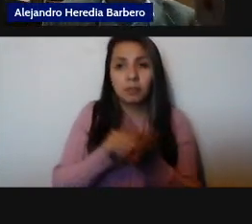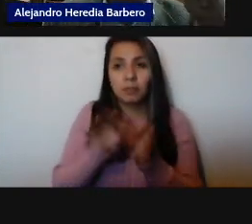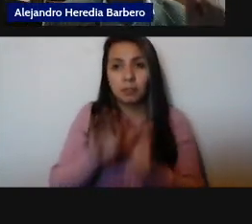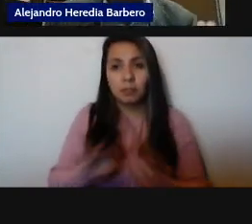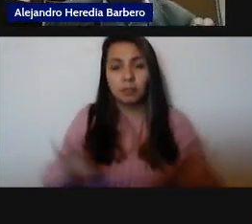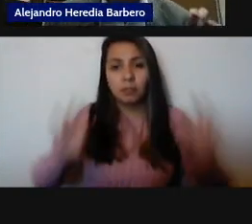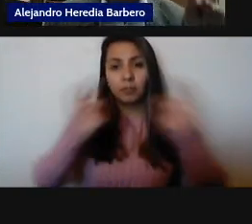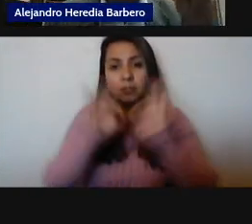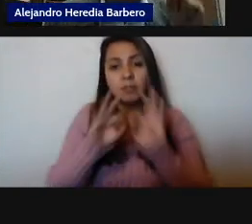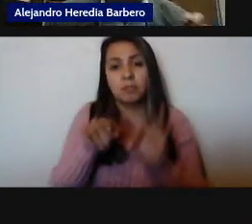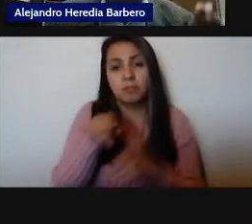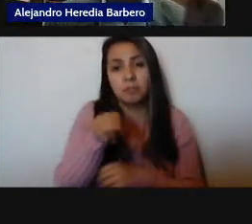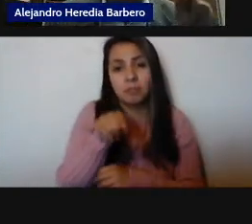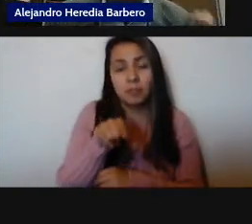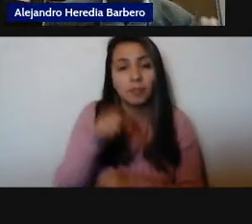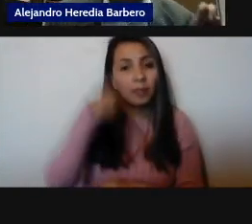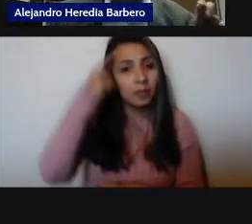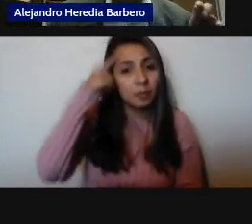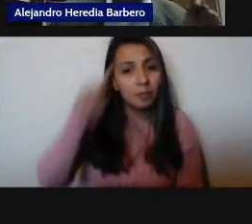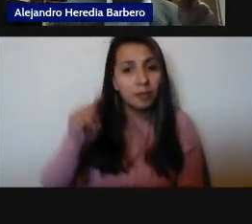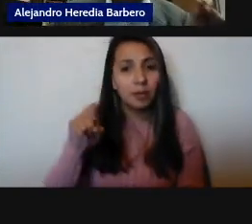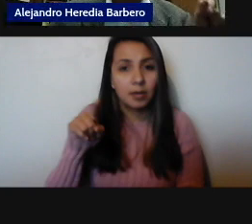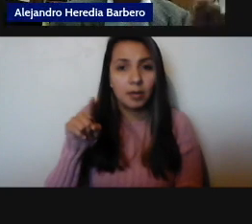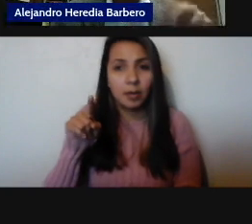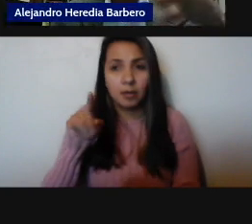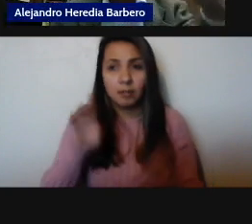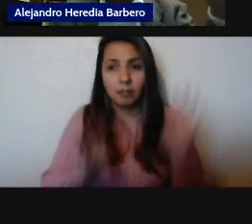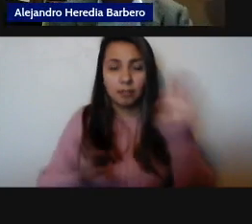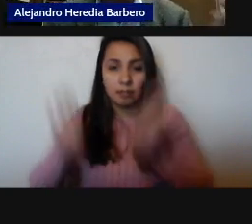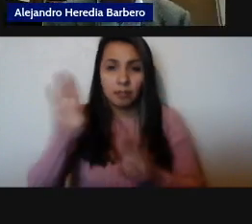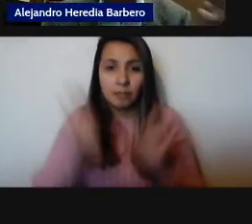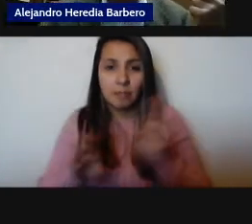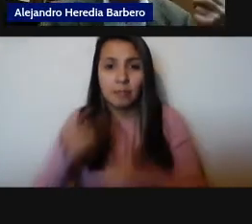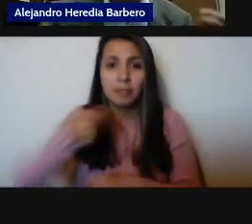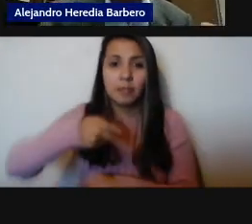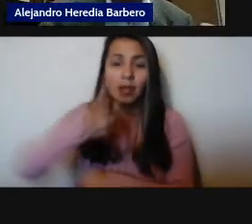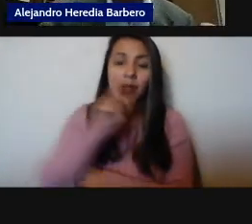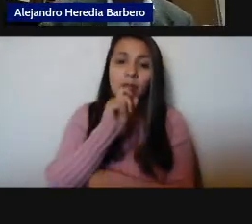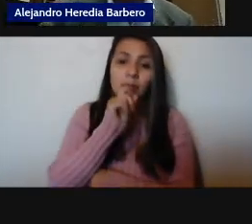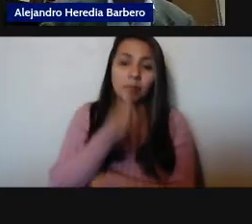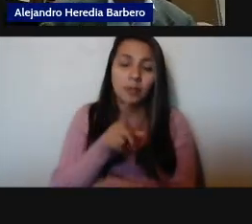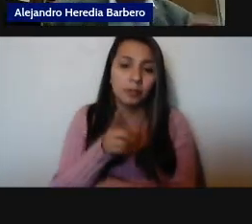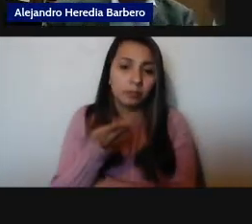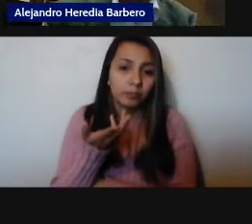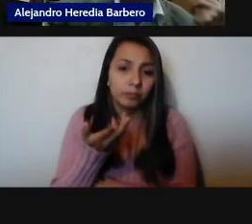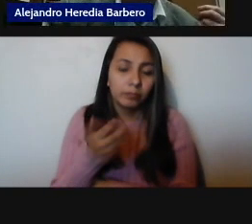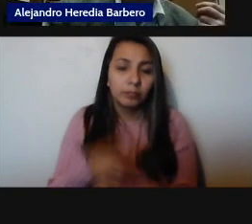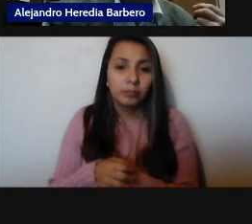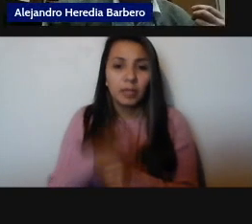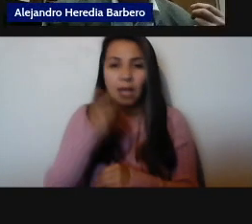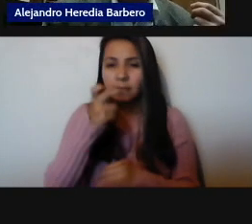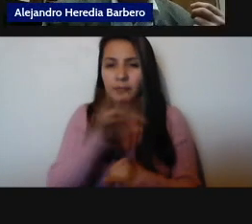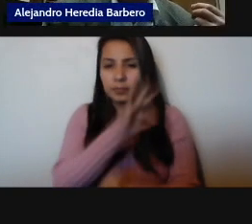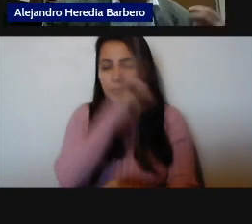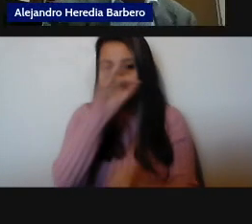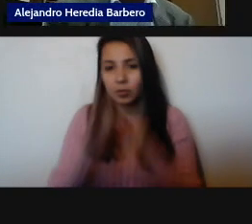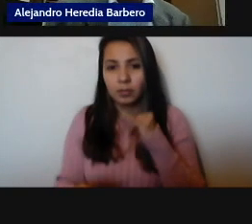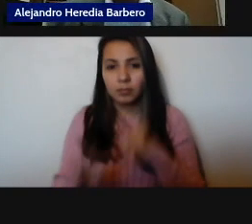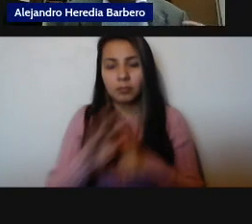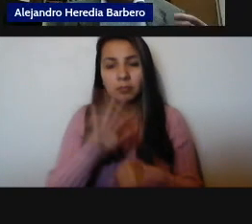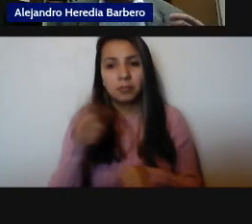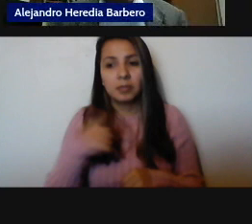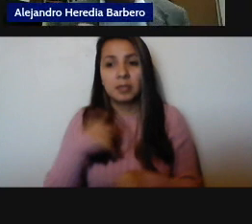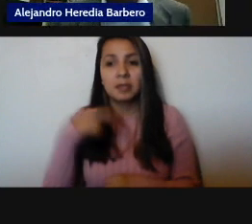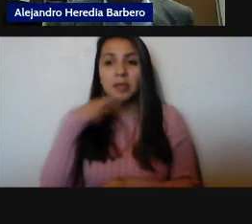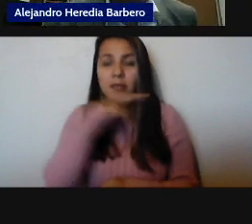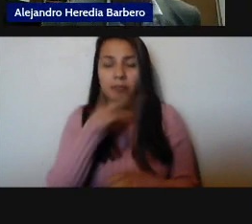siguen siendo compuestos relevantes para la biología, ¿no? Para los sistemas biológicos, pero también